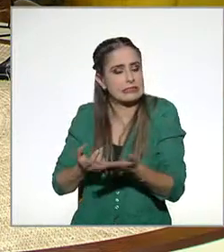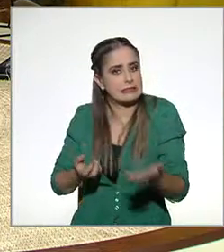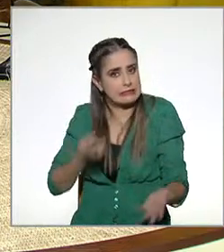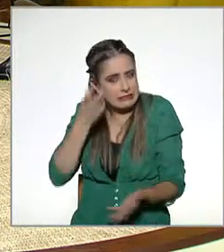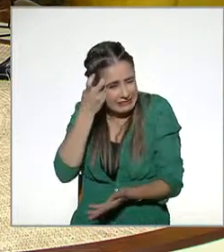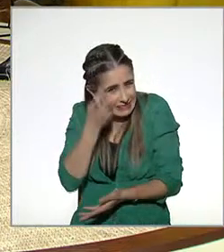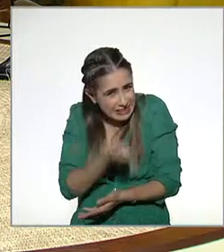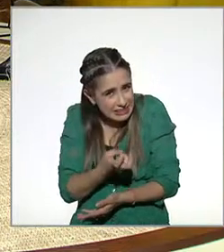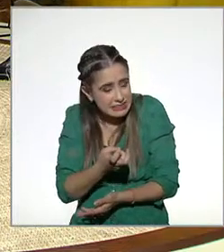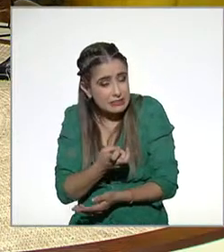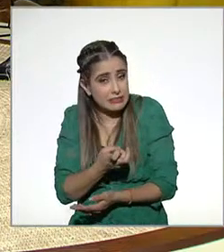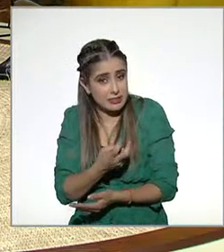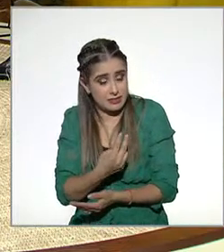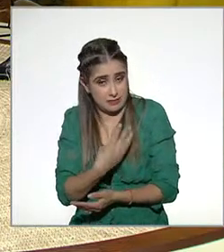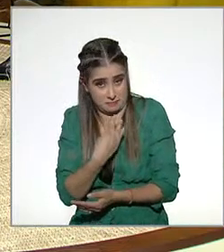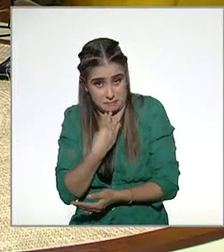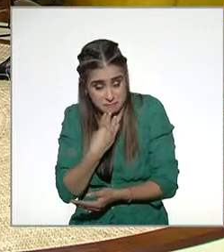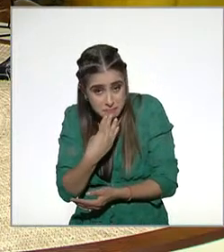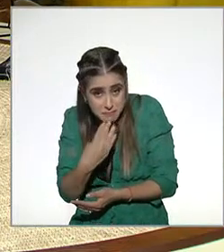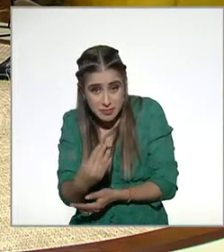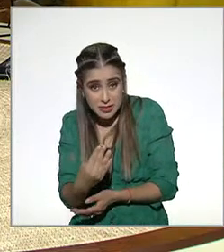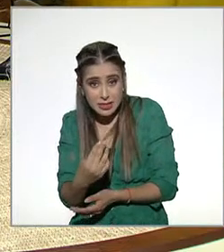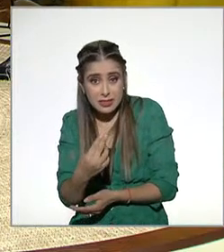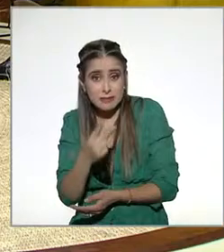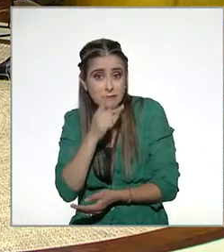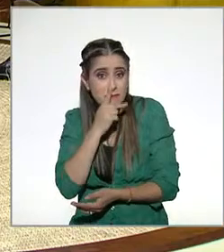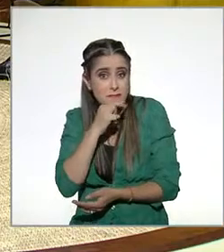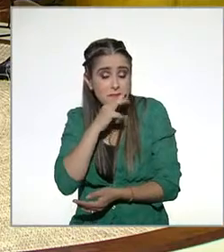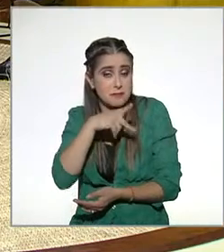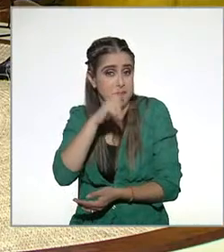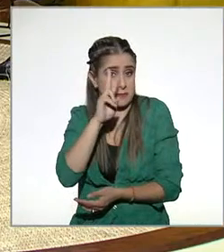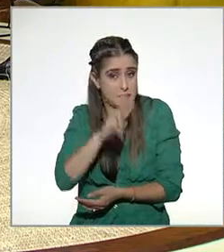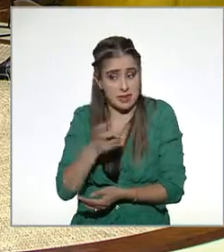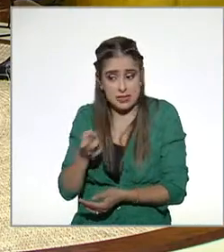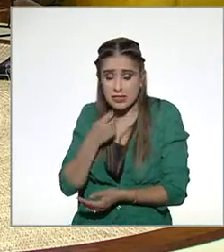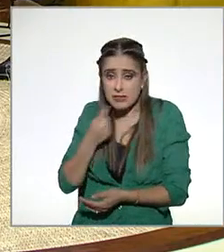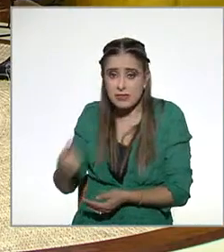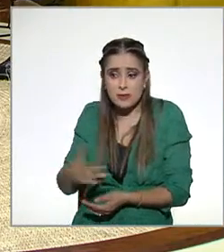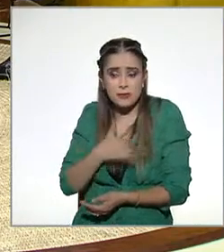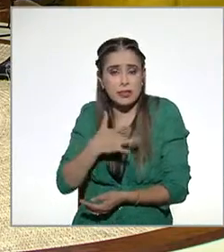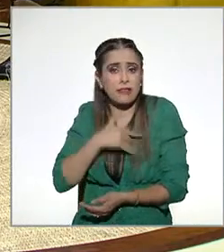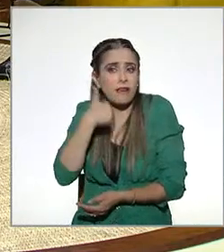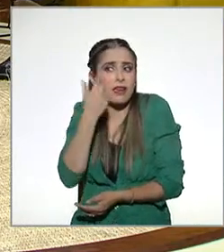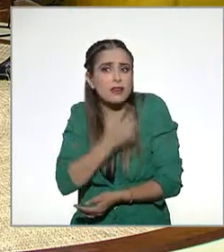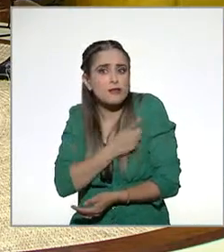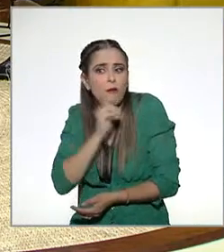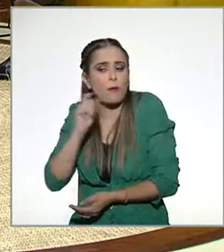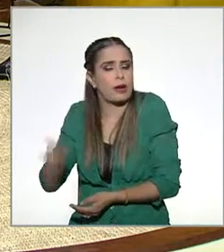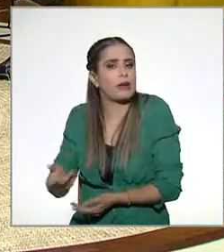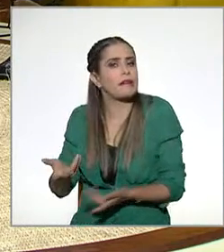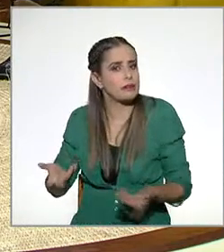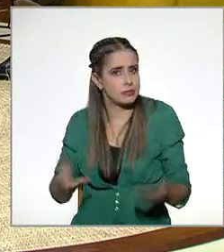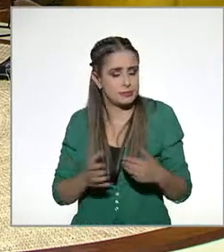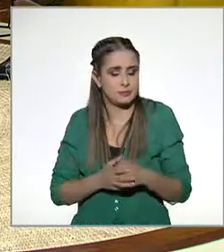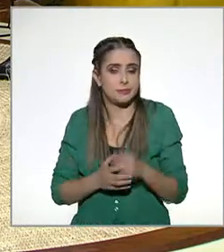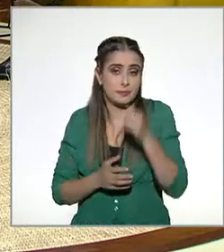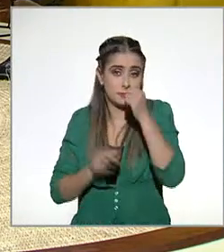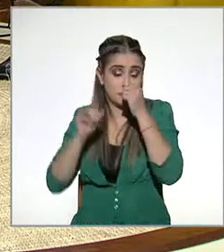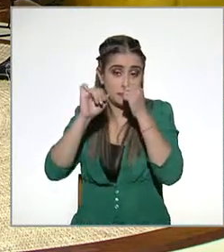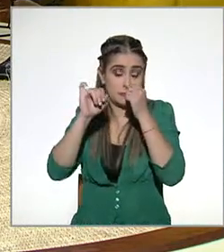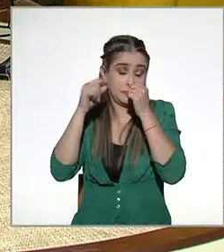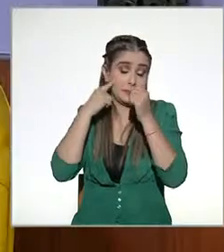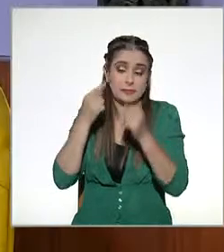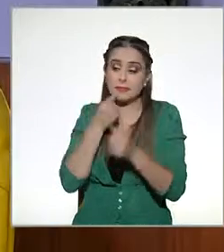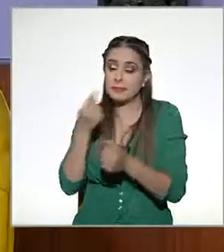creencias? Pues son de los padres, pero no tienen nada que ver con los niños. Sí, yo creo que la parte de los niños, de los amigos,